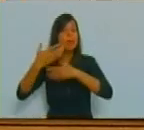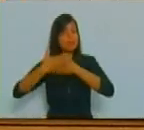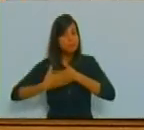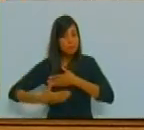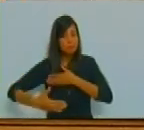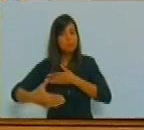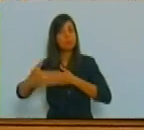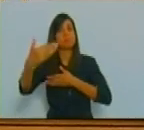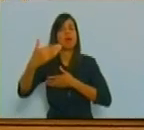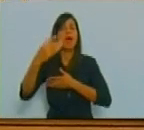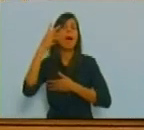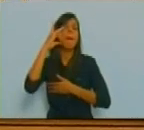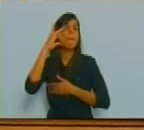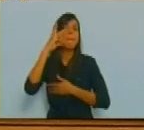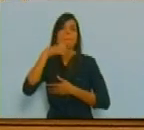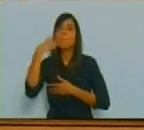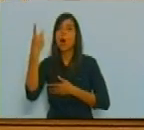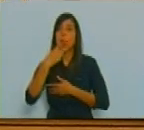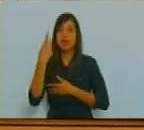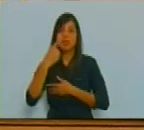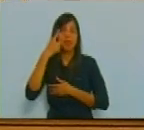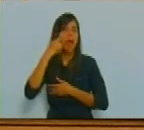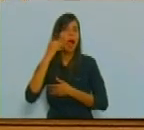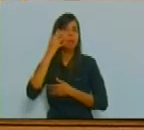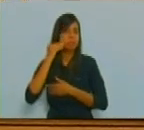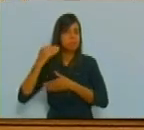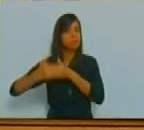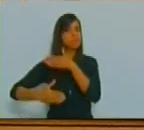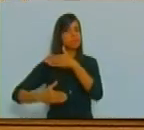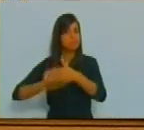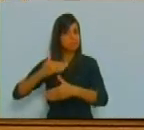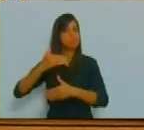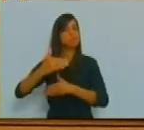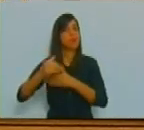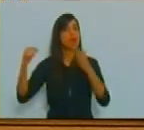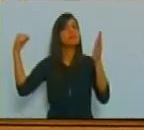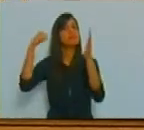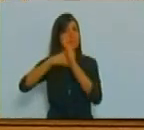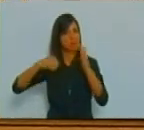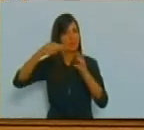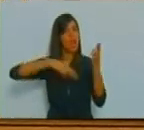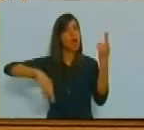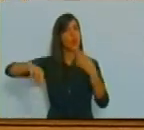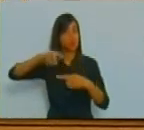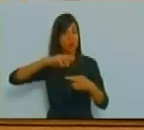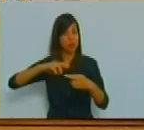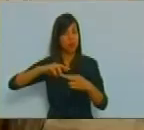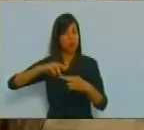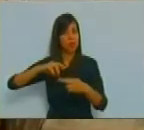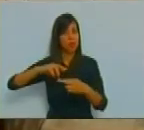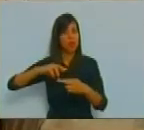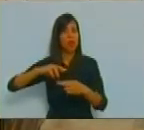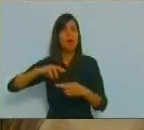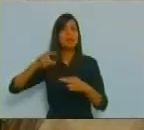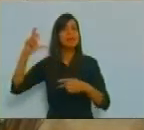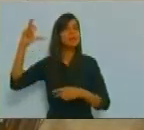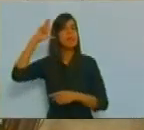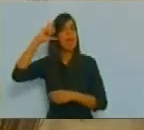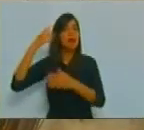como un joven político nuestra revolución el día que llegó la fatídica noticia